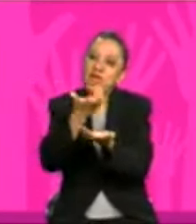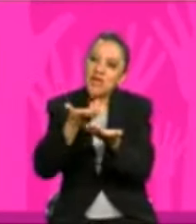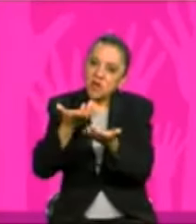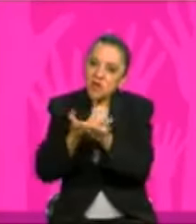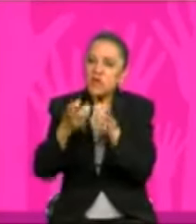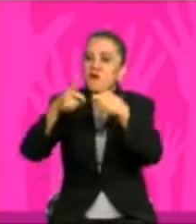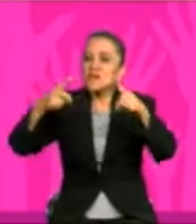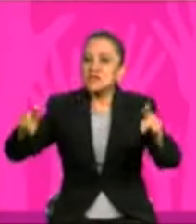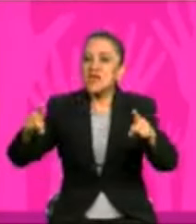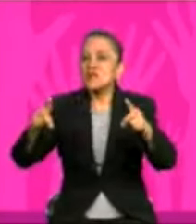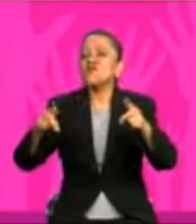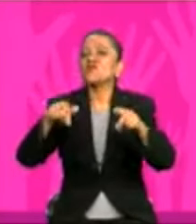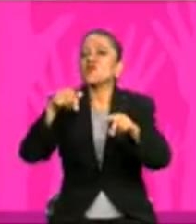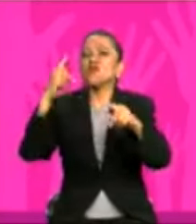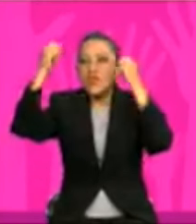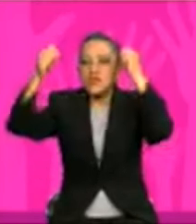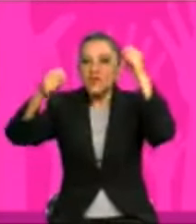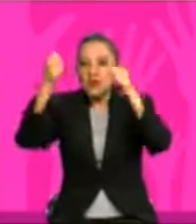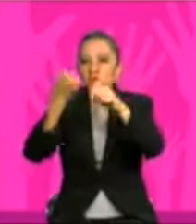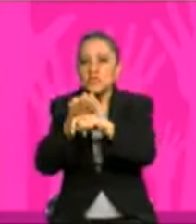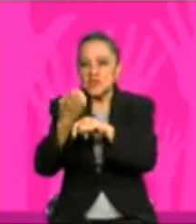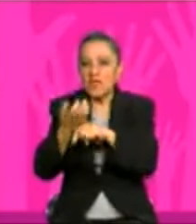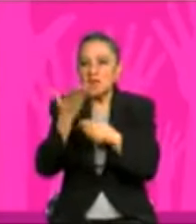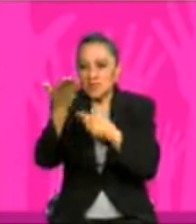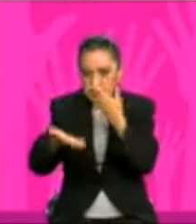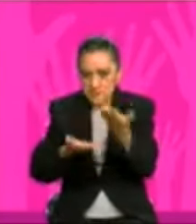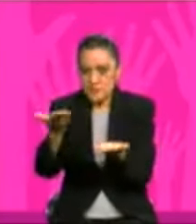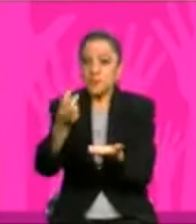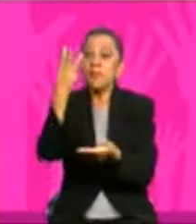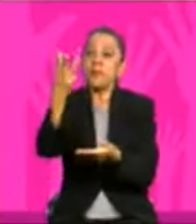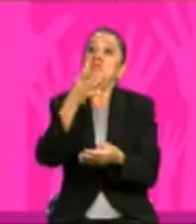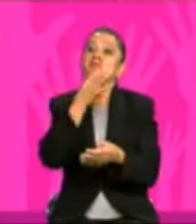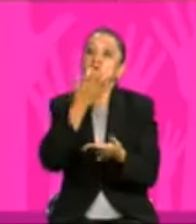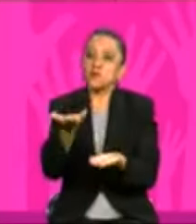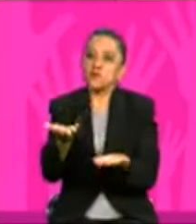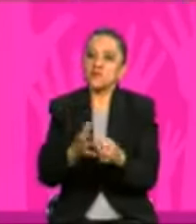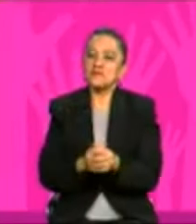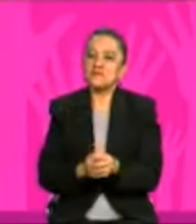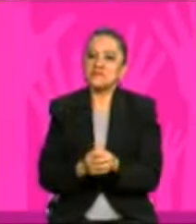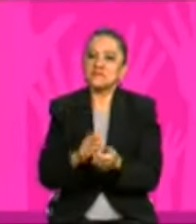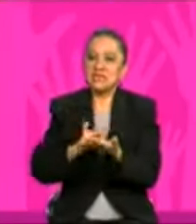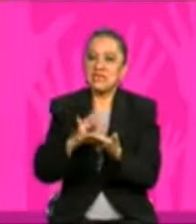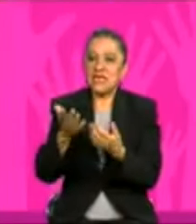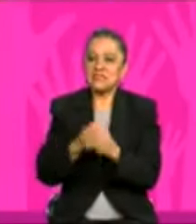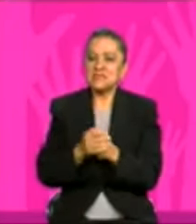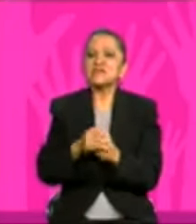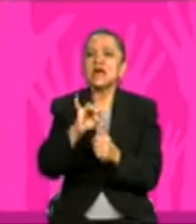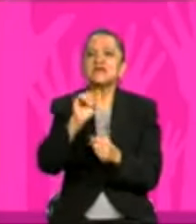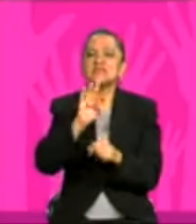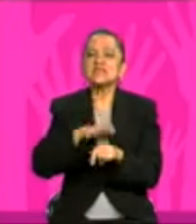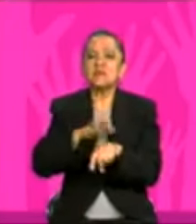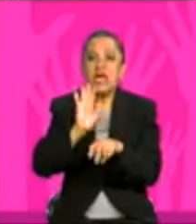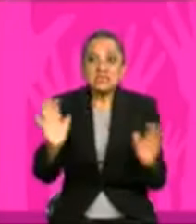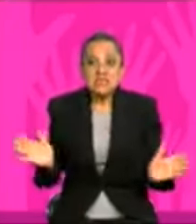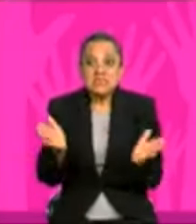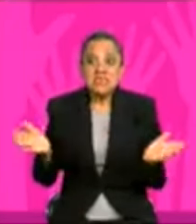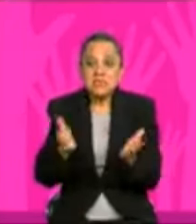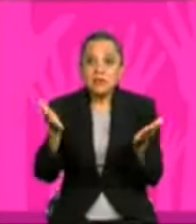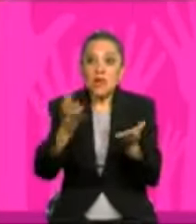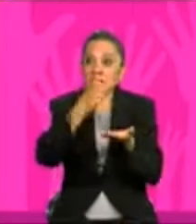turismo en el estado? Adelante, candidata, con sus 3 minutos de tiempo de participación. Gracias. Vamos a incentivar las exportaciones